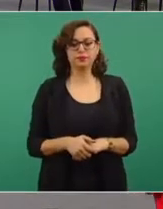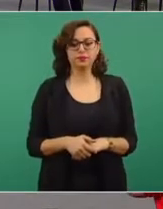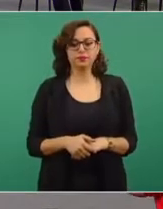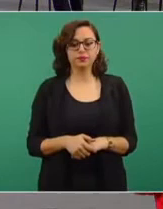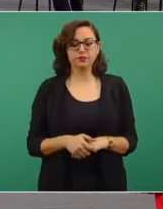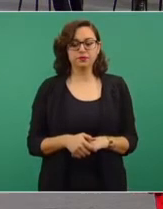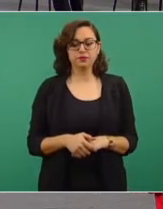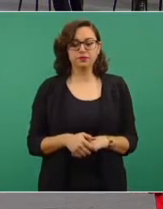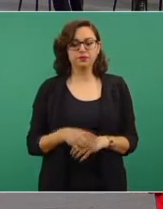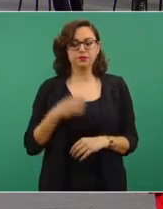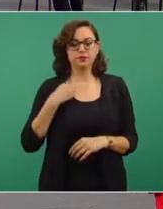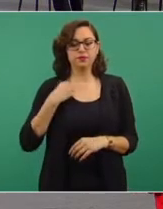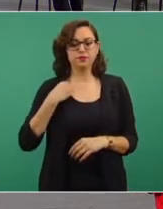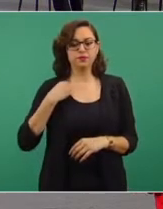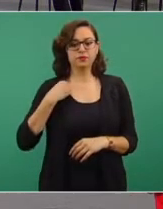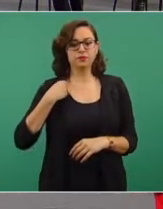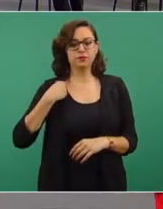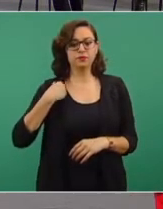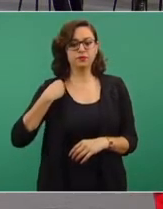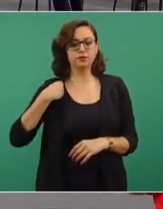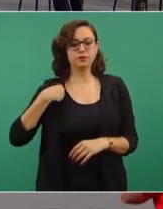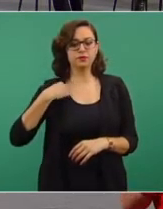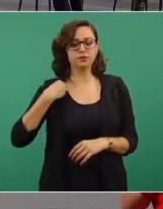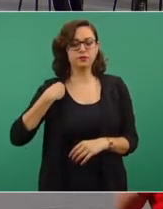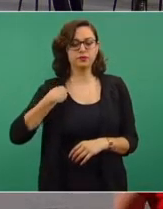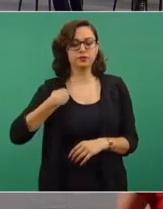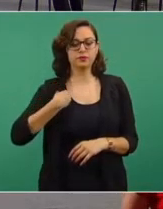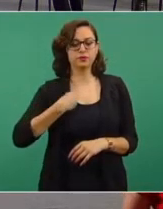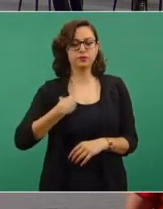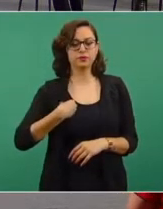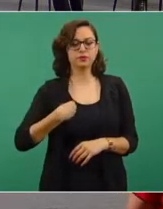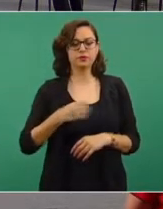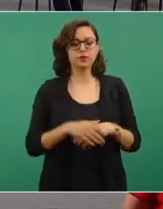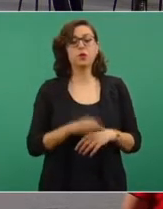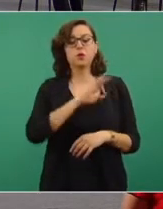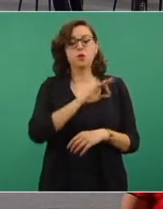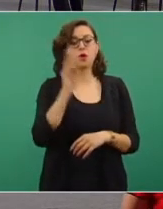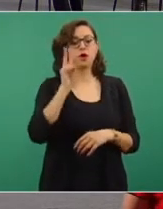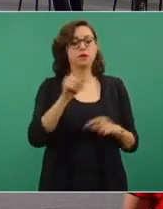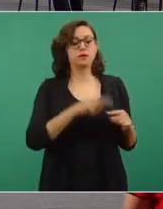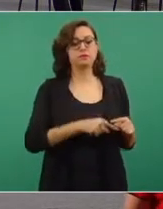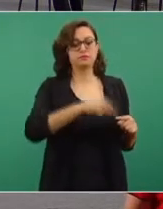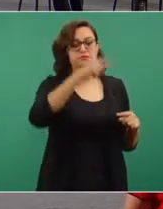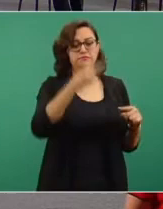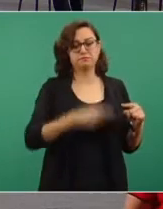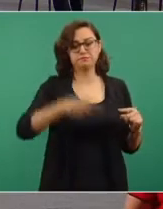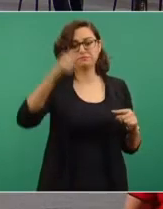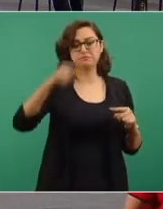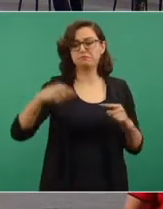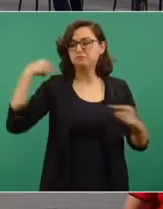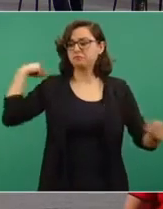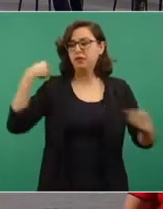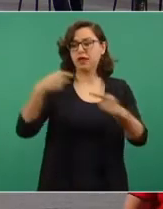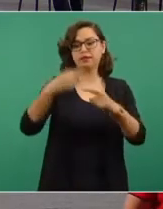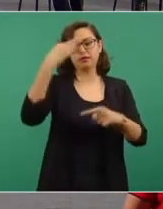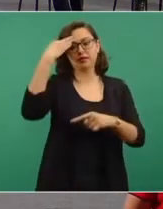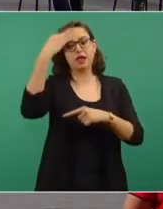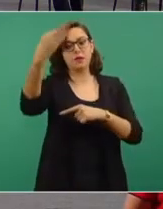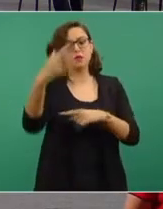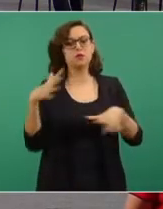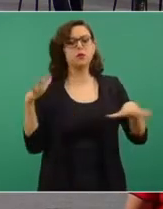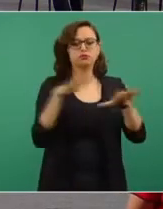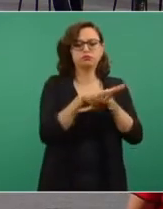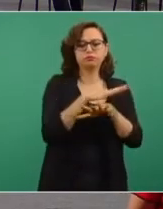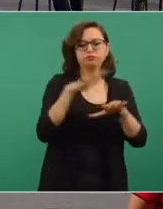esta curva que ya es bastante conocida, lo que se muestra es cómo cambia la epidemia a lo largo del tiempo con